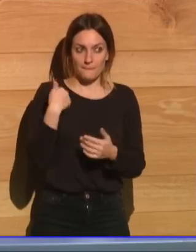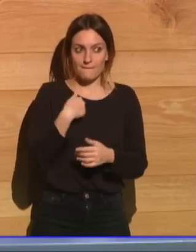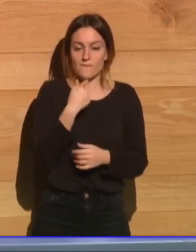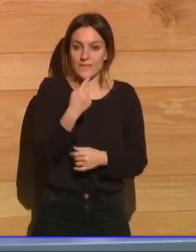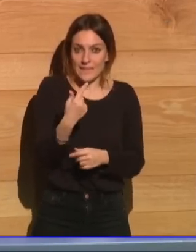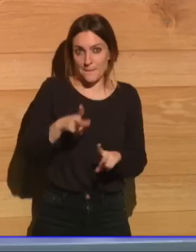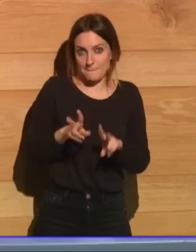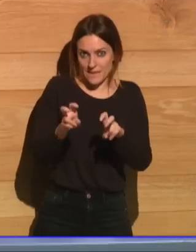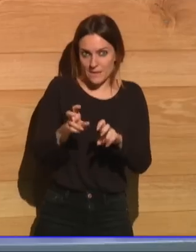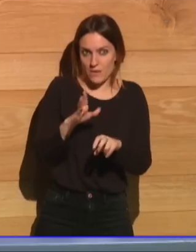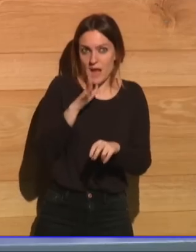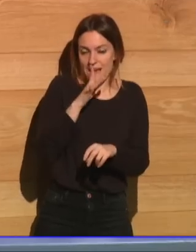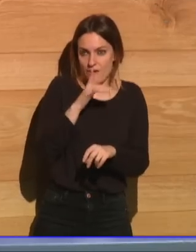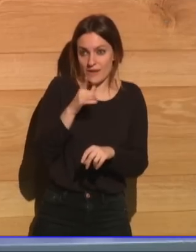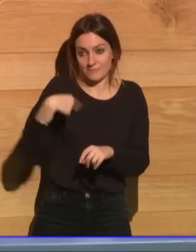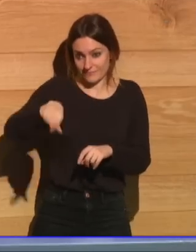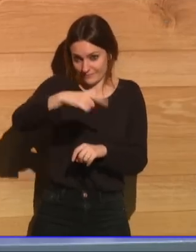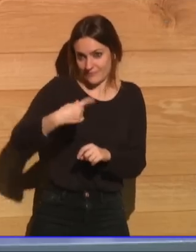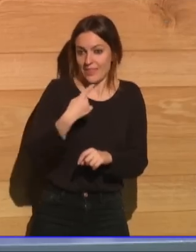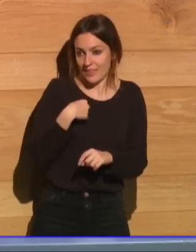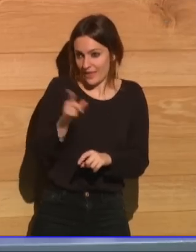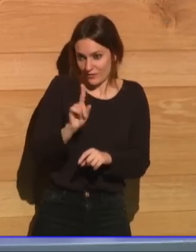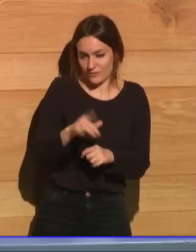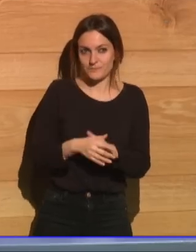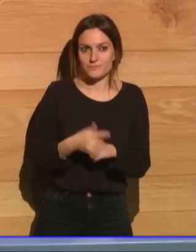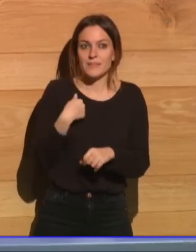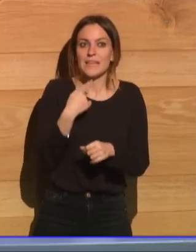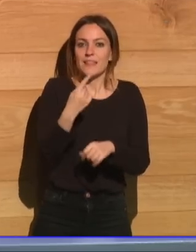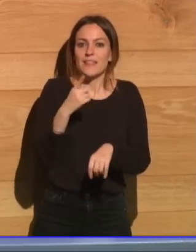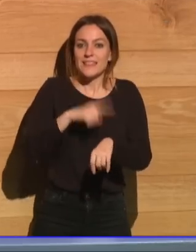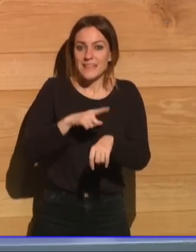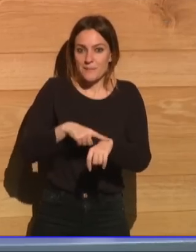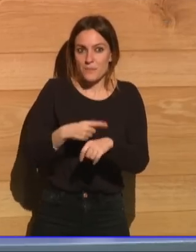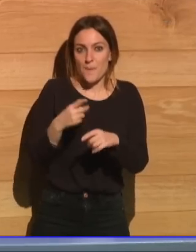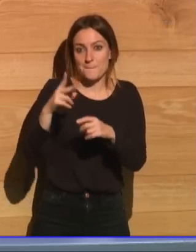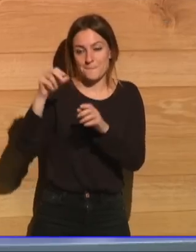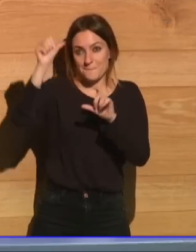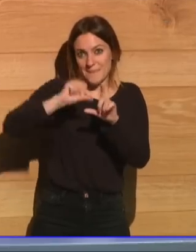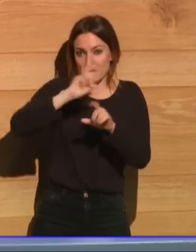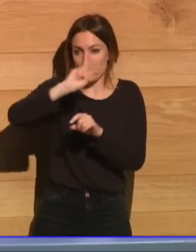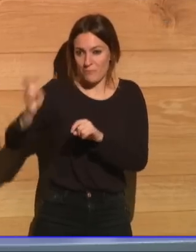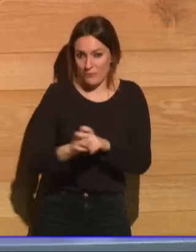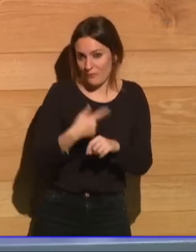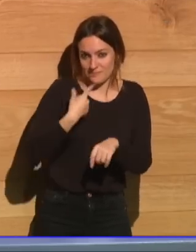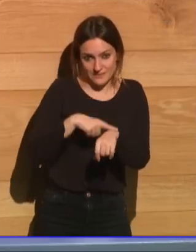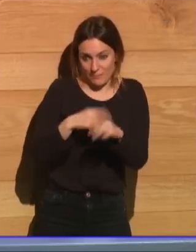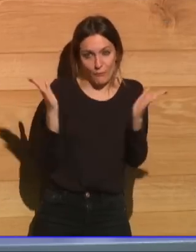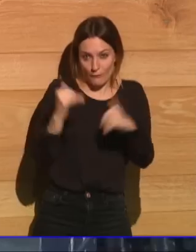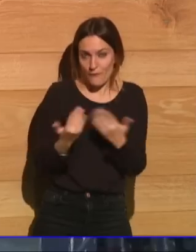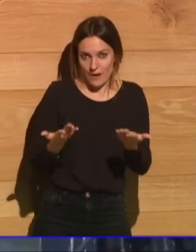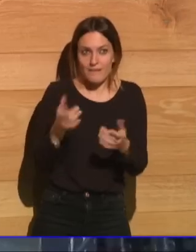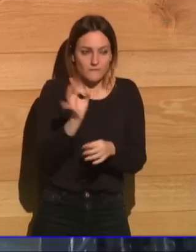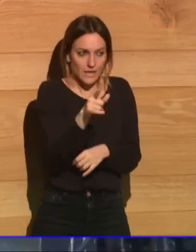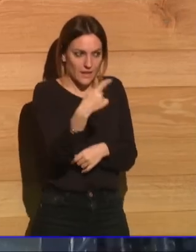el principio, y ahora no me lo querréis reconocer, que no nos iba a dar tiempo a hacer muchas películas de Alan Parker. Es verdad que lo dijiste,